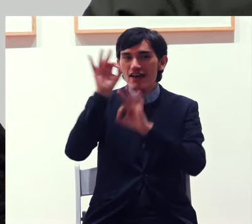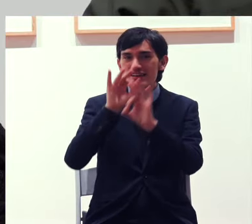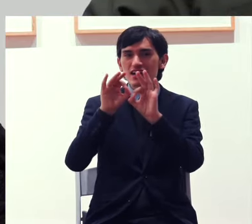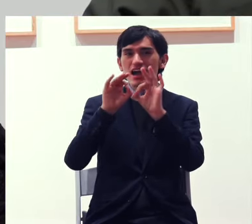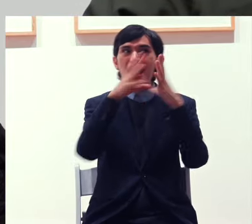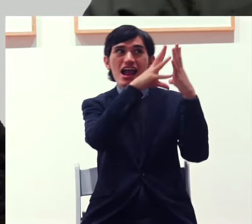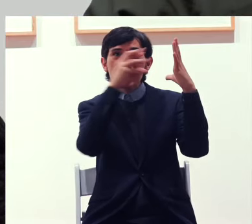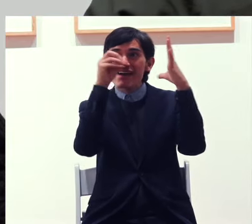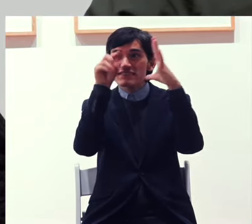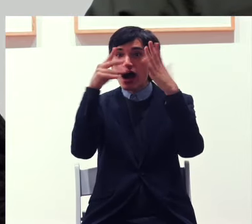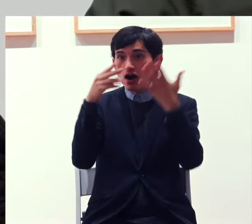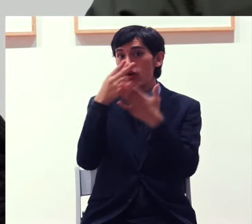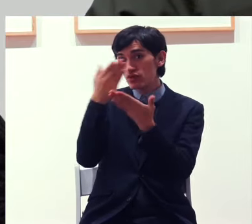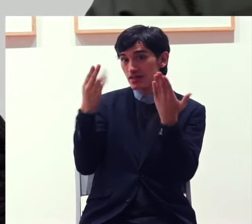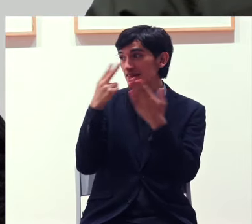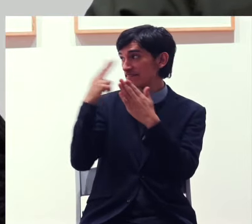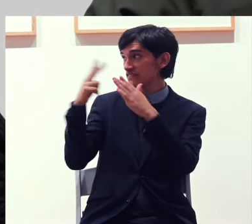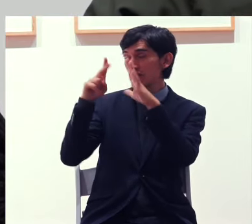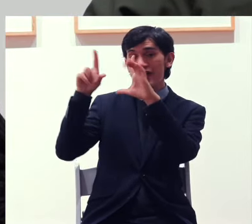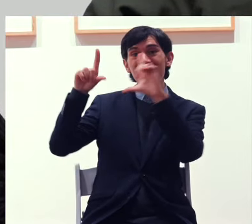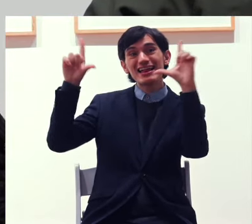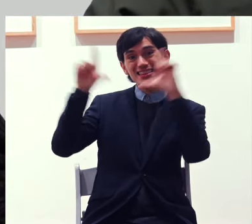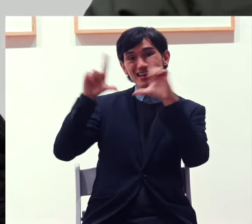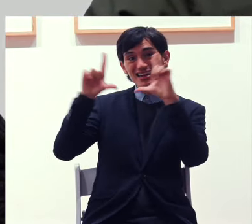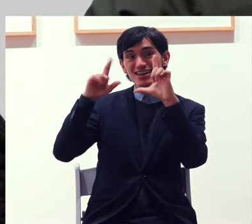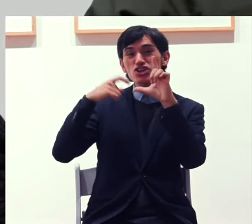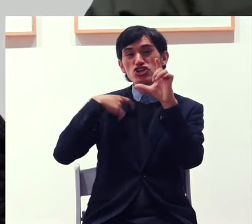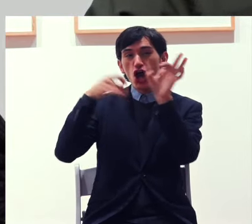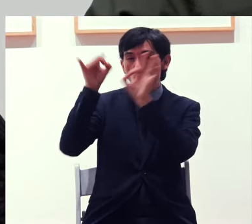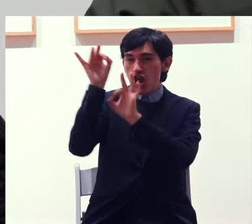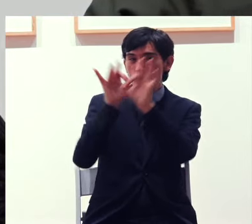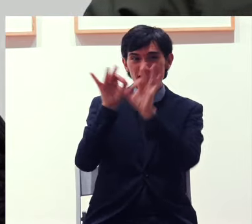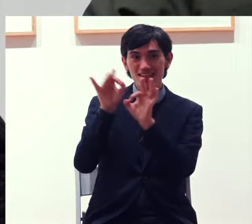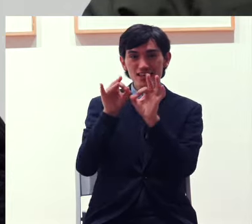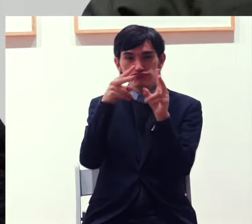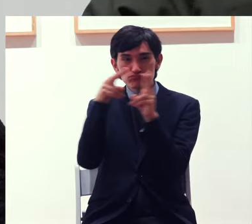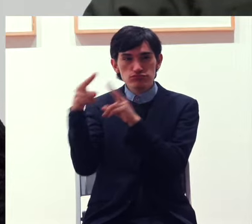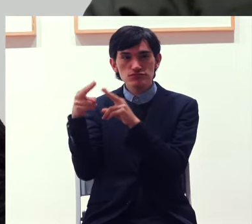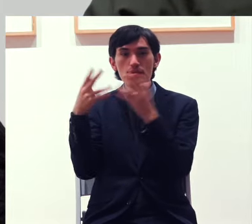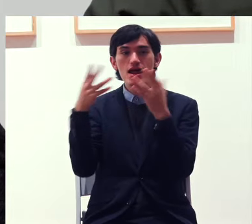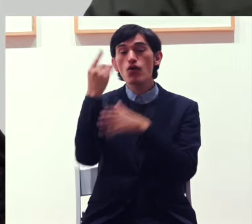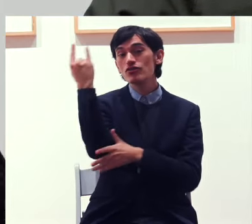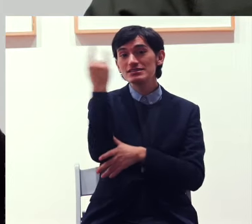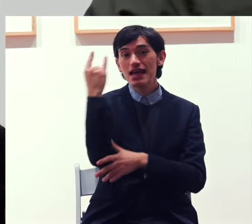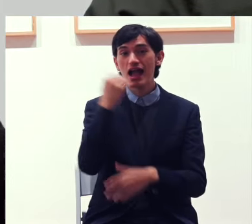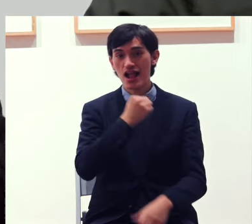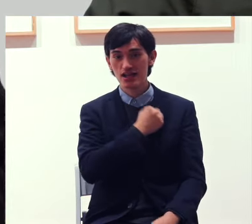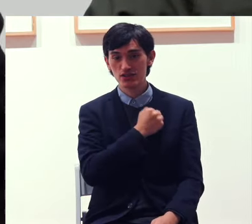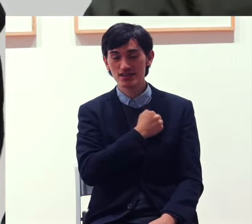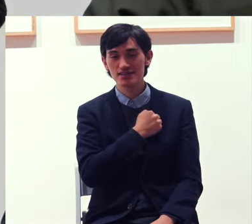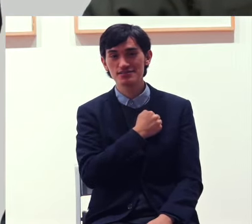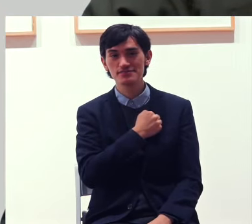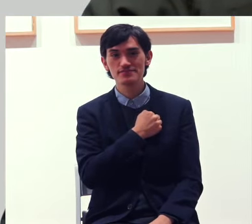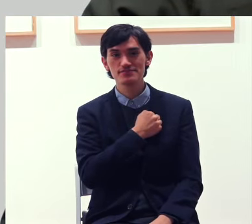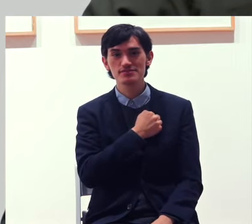xilográfica, de grabado, lo que están viendo ustedes ahora, lo edité yo para él, para la Universidad Católica,